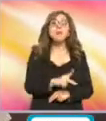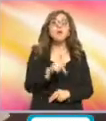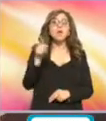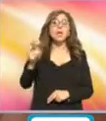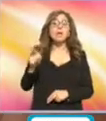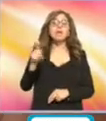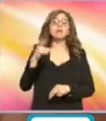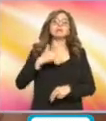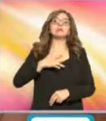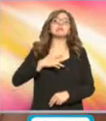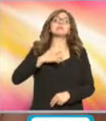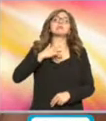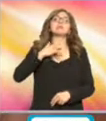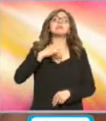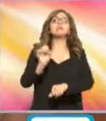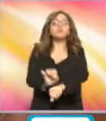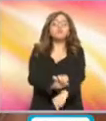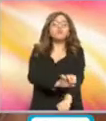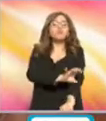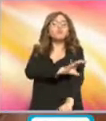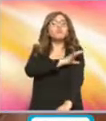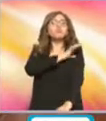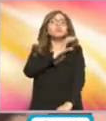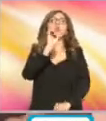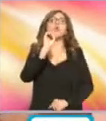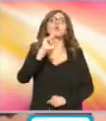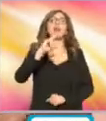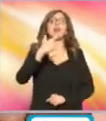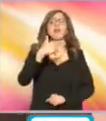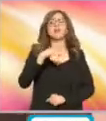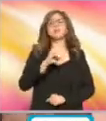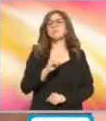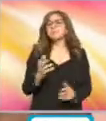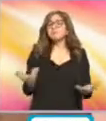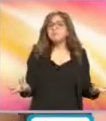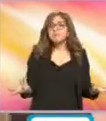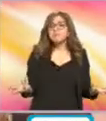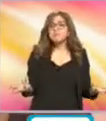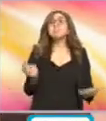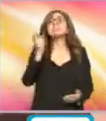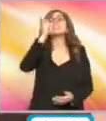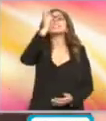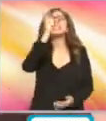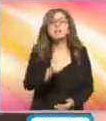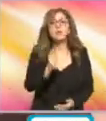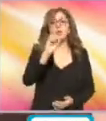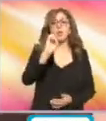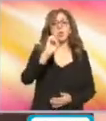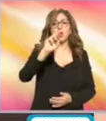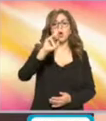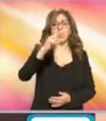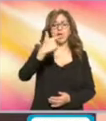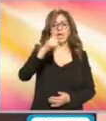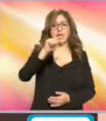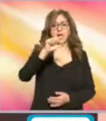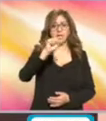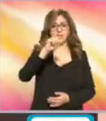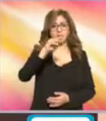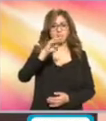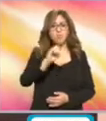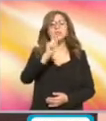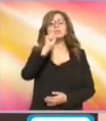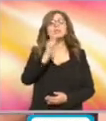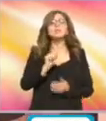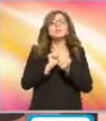orgasmo. Esto es bien interesante porque recuerden que el orgasmo es la experiencia subjetiva de placer